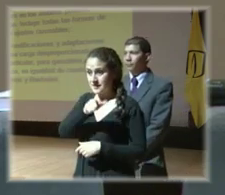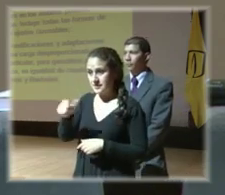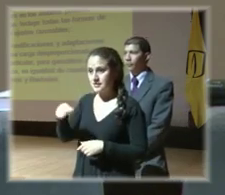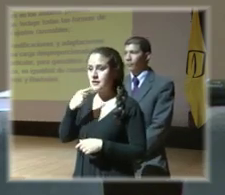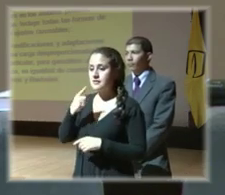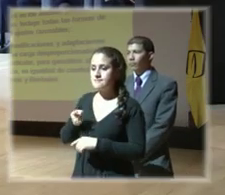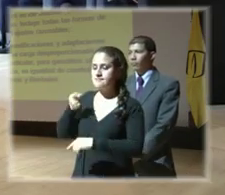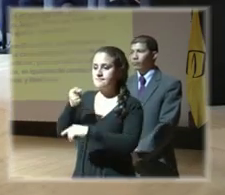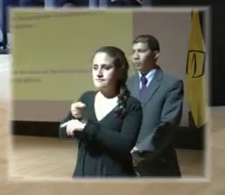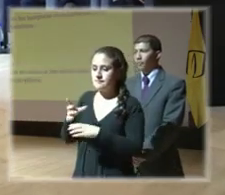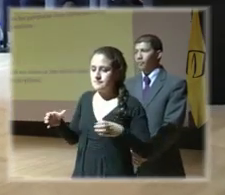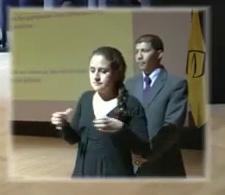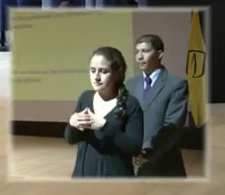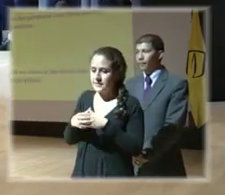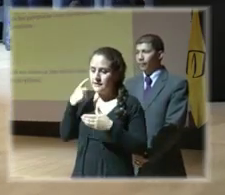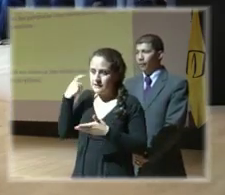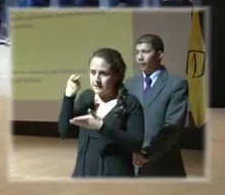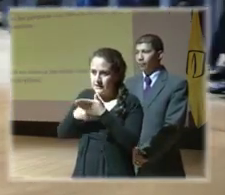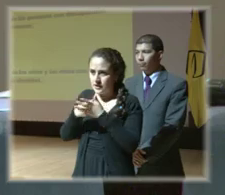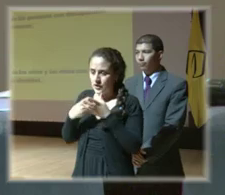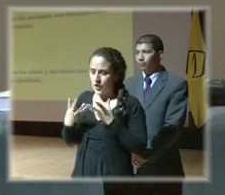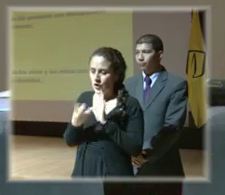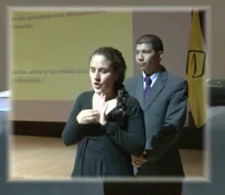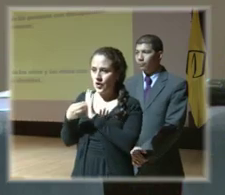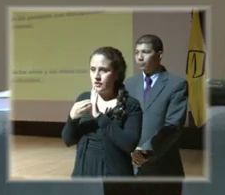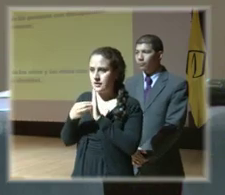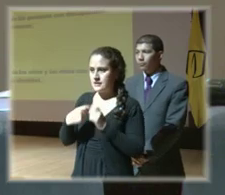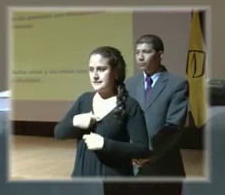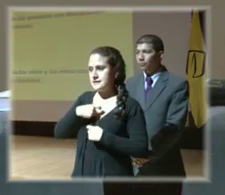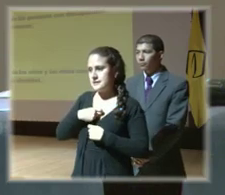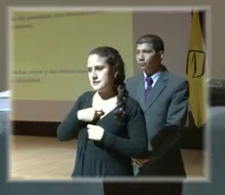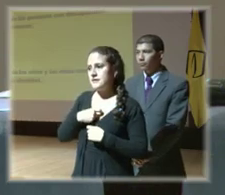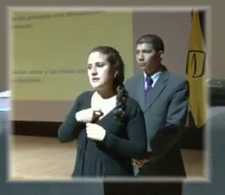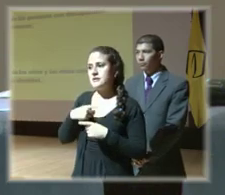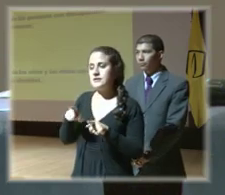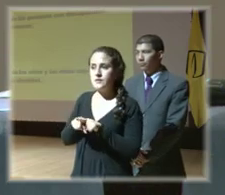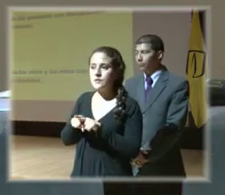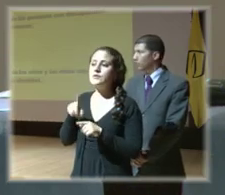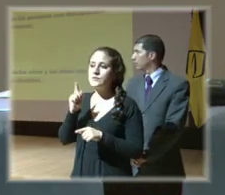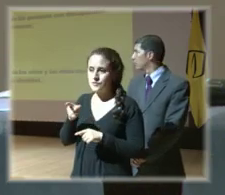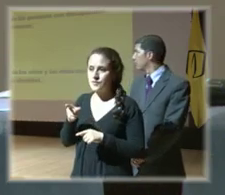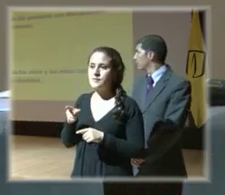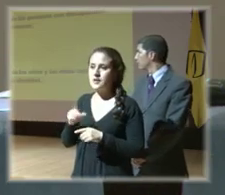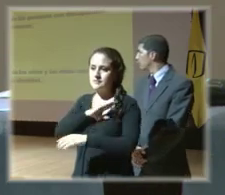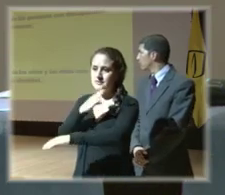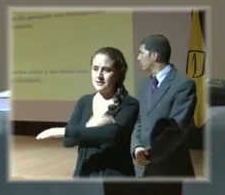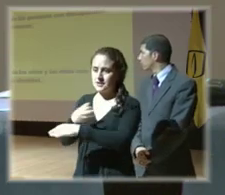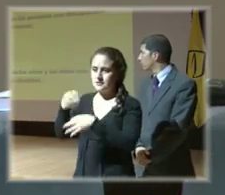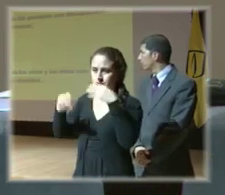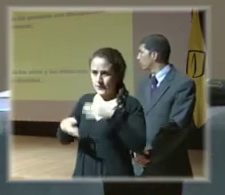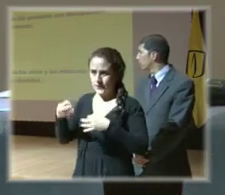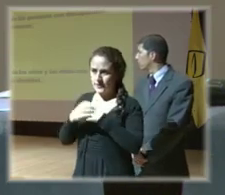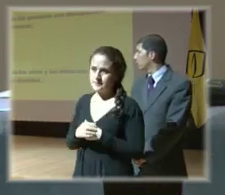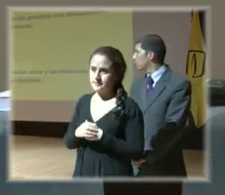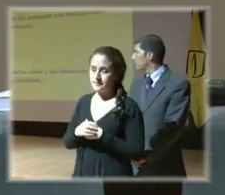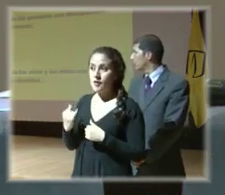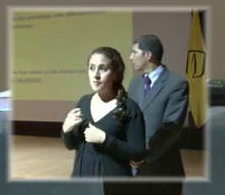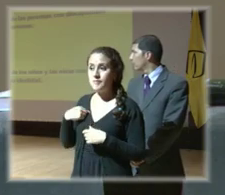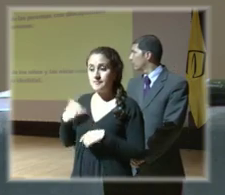ordenado conformar una comisión revisora del Código Civil en materia justamente de capacidad jurídica. Y en ese momento